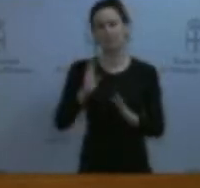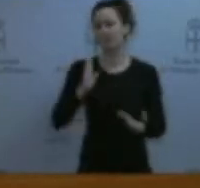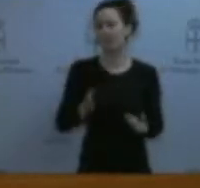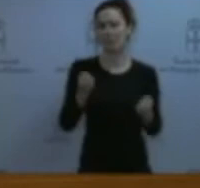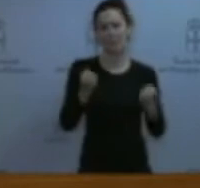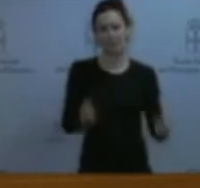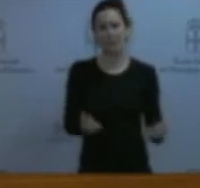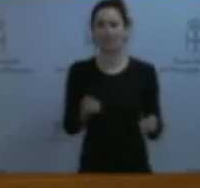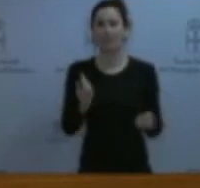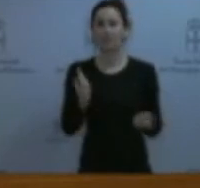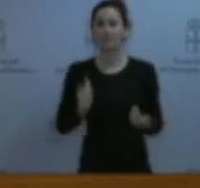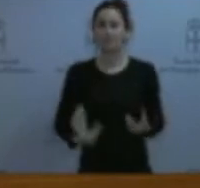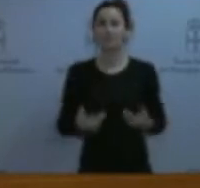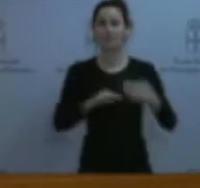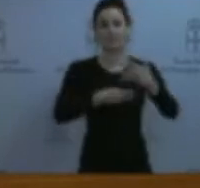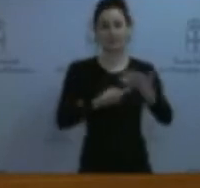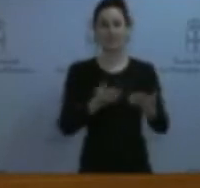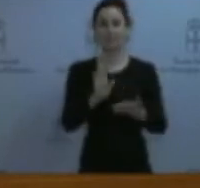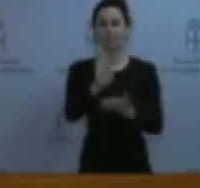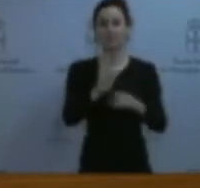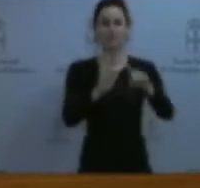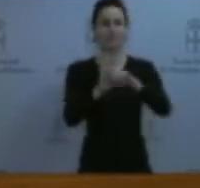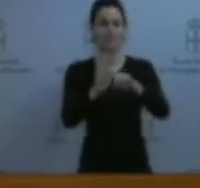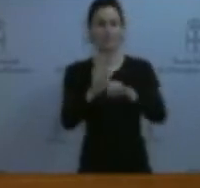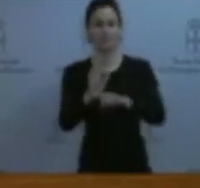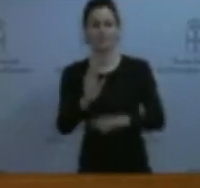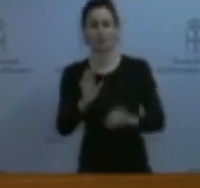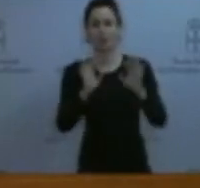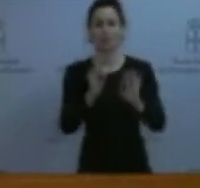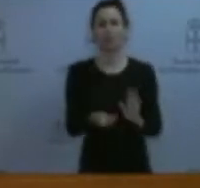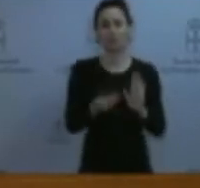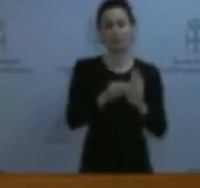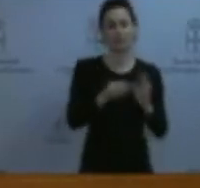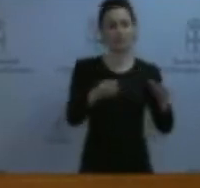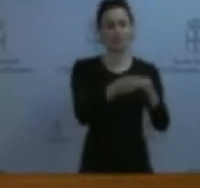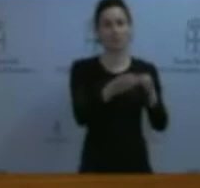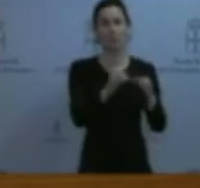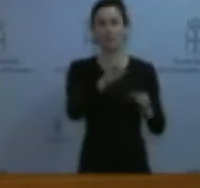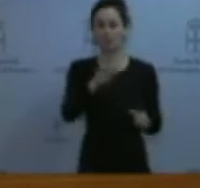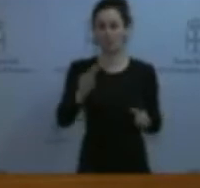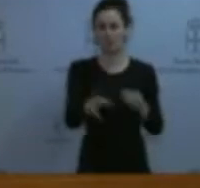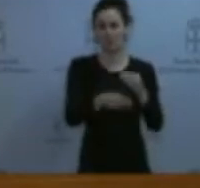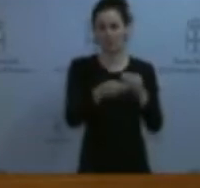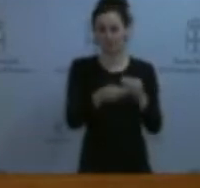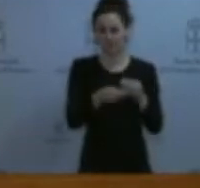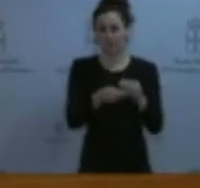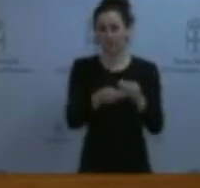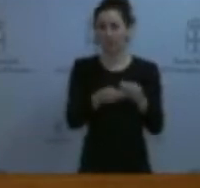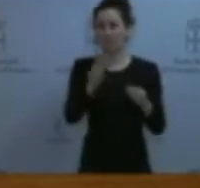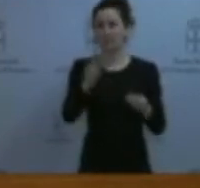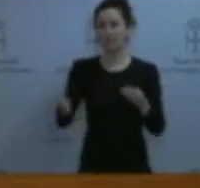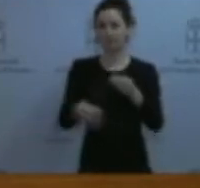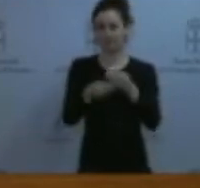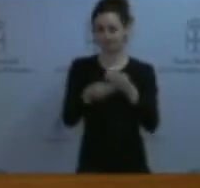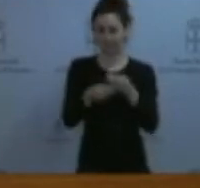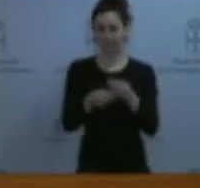Estas son nuestras propuestas que hoy presentamos, que se suman a las que han presentado otros grupos. Ha presentado Izquierda Unida, ha presentado el Partido Popular,